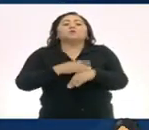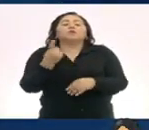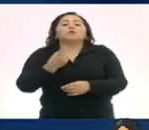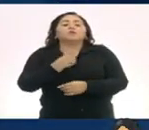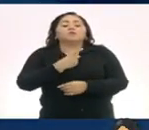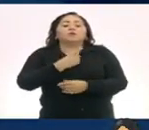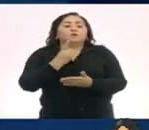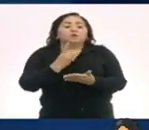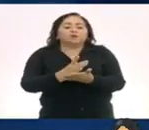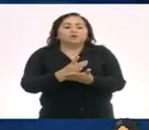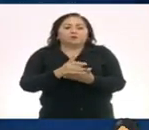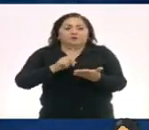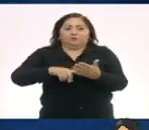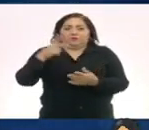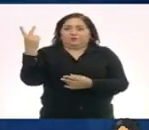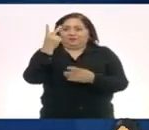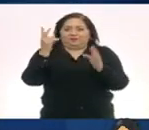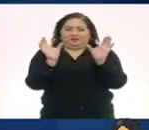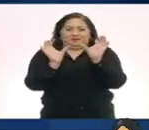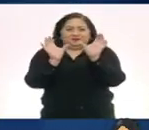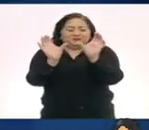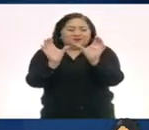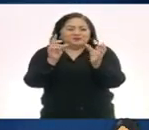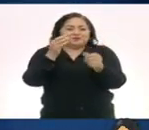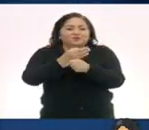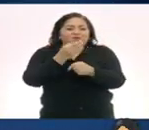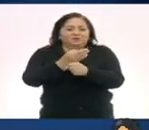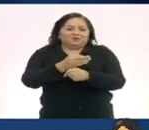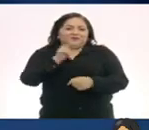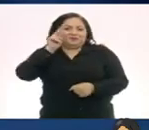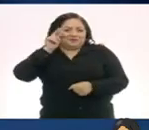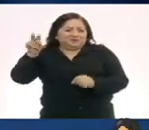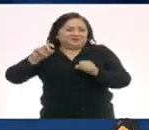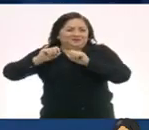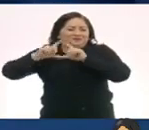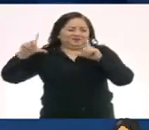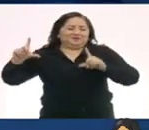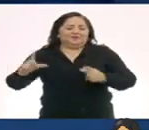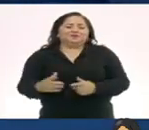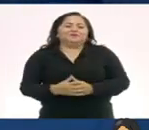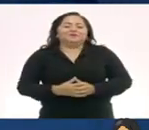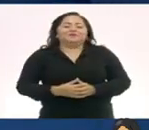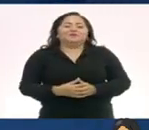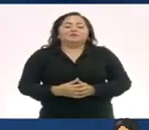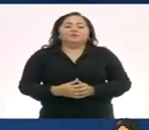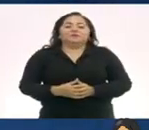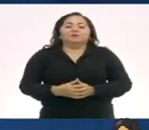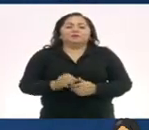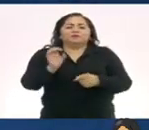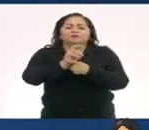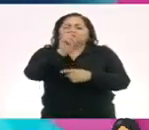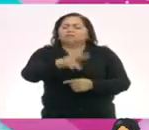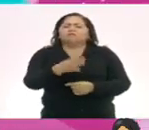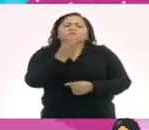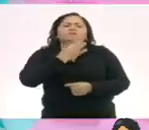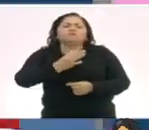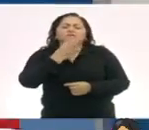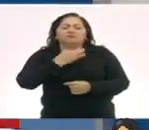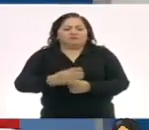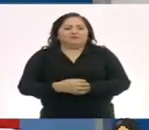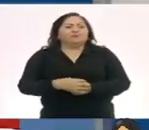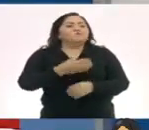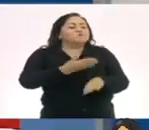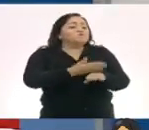solamente una de las dos partes es la que estamos tomando. Así es. Entonces, es muy sencillo. Muy